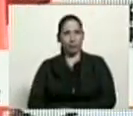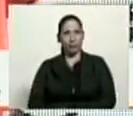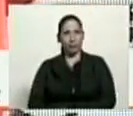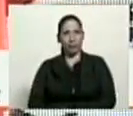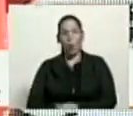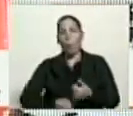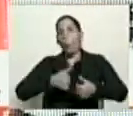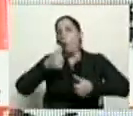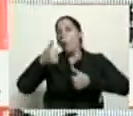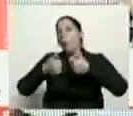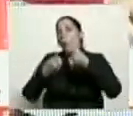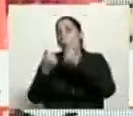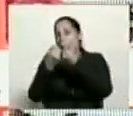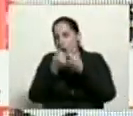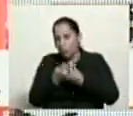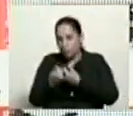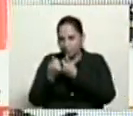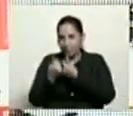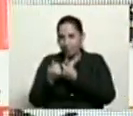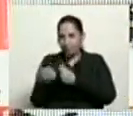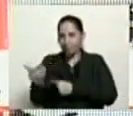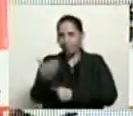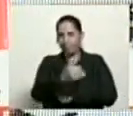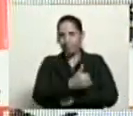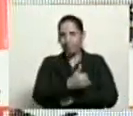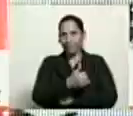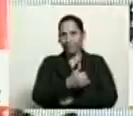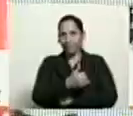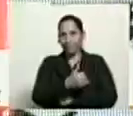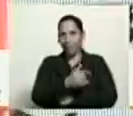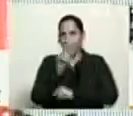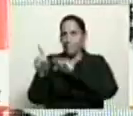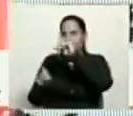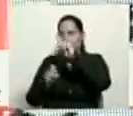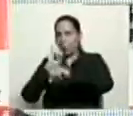¿Cuánto recogieron? Pregúntenle a Juanito Alimaña y su banda,